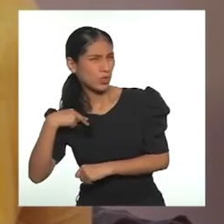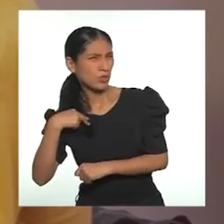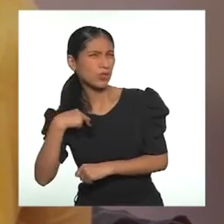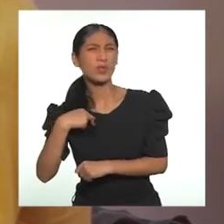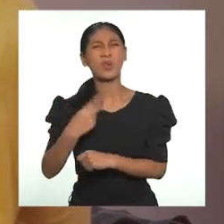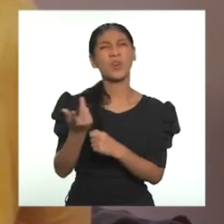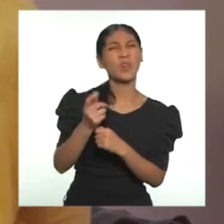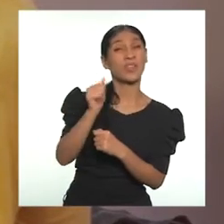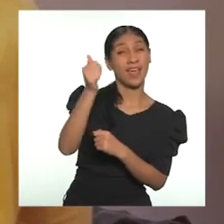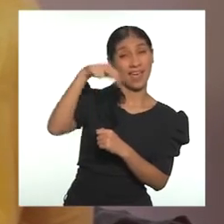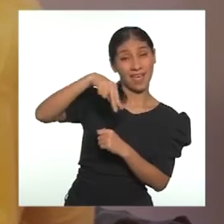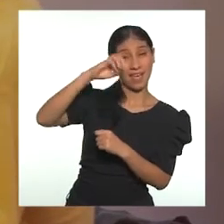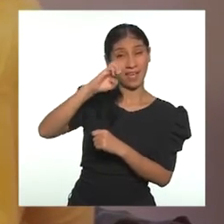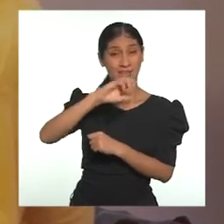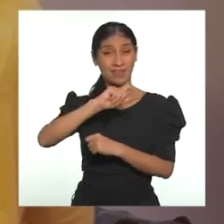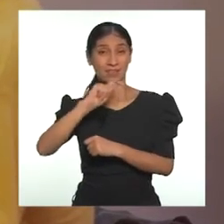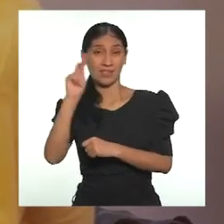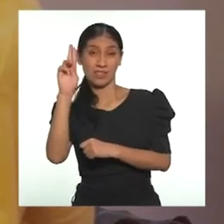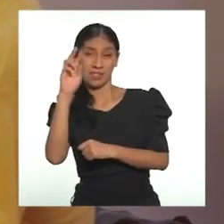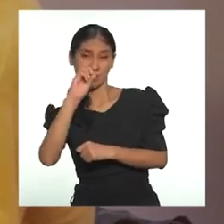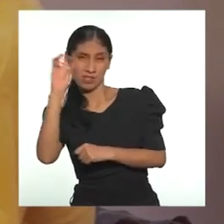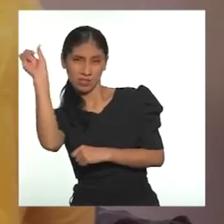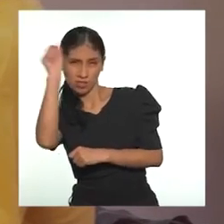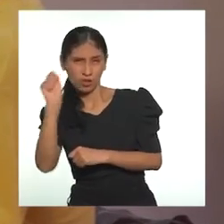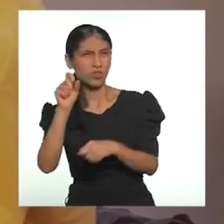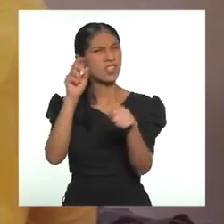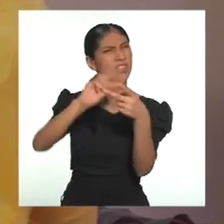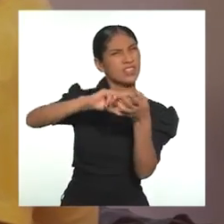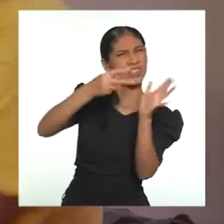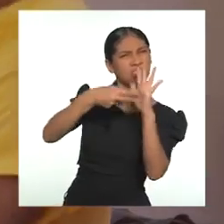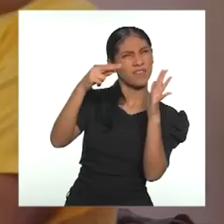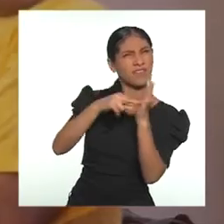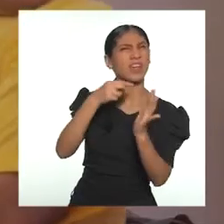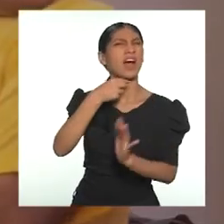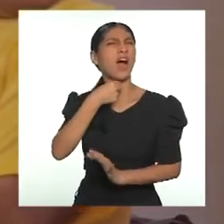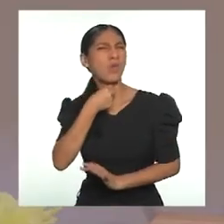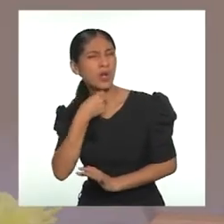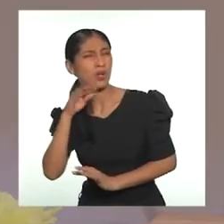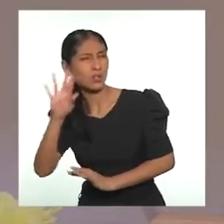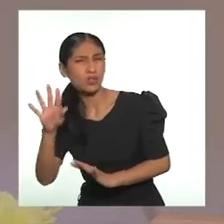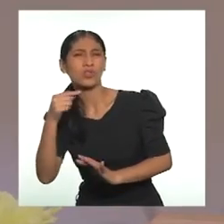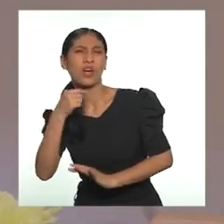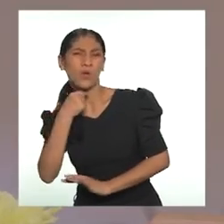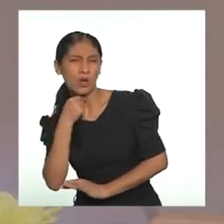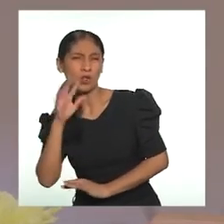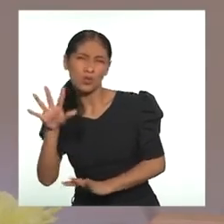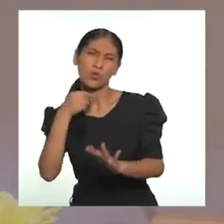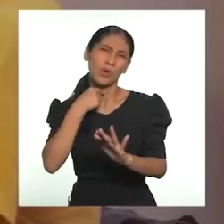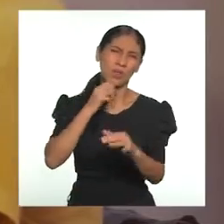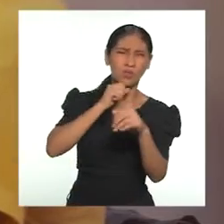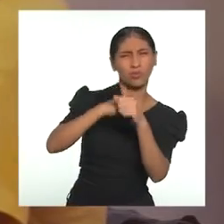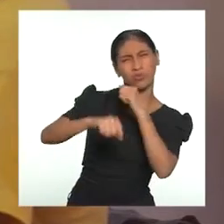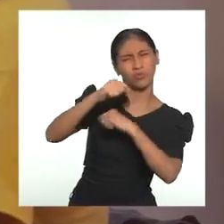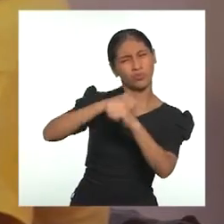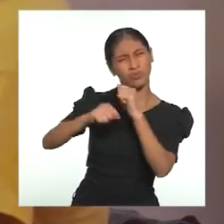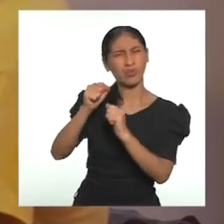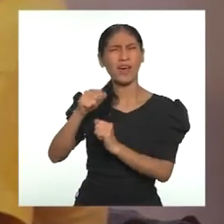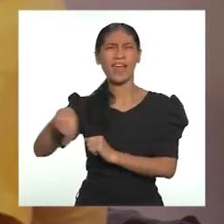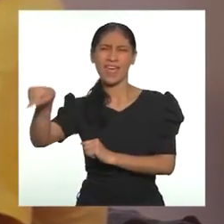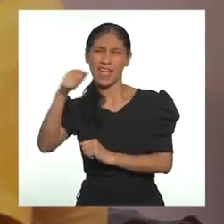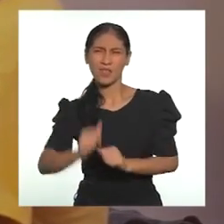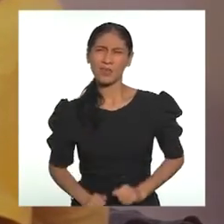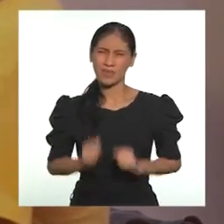los abuelos de los abuelos de los abuelos de nuestros abuelos, que han vivido hace